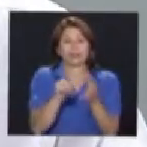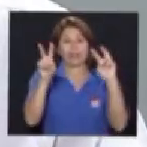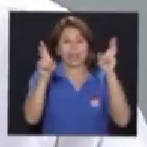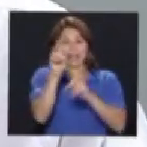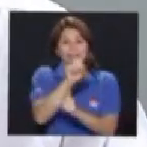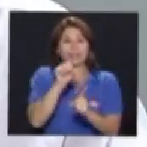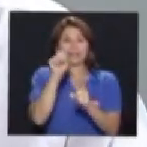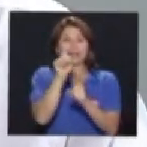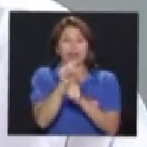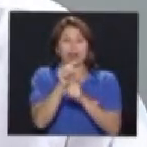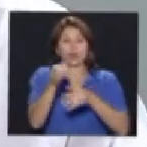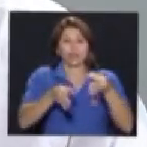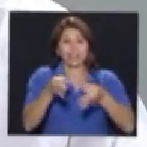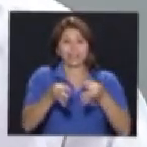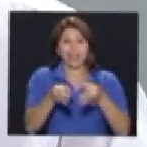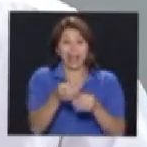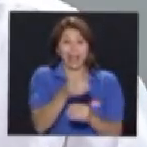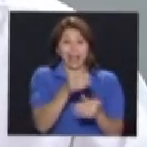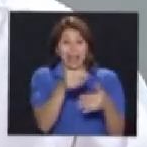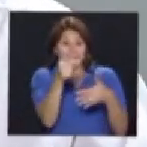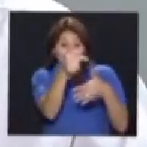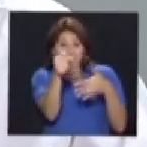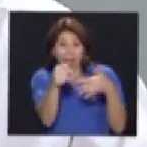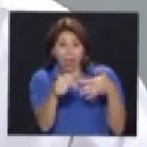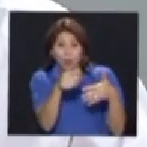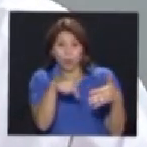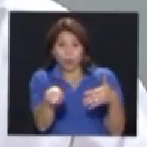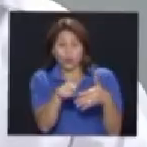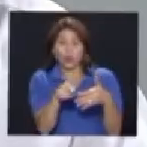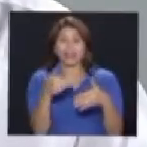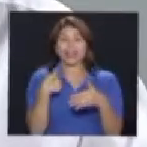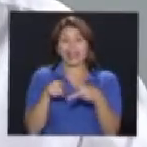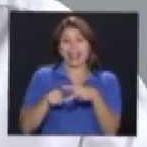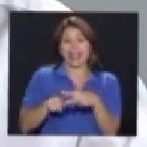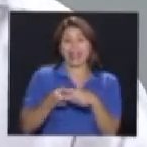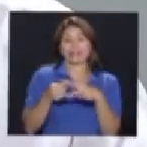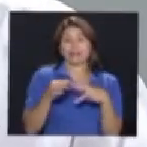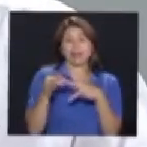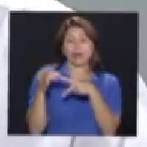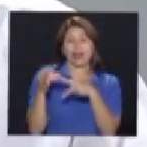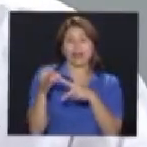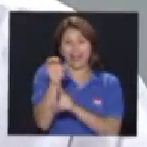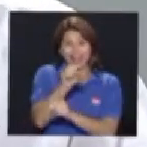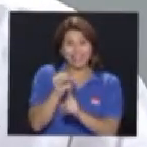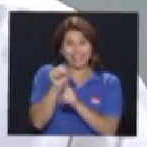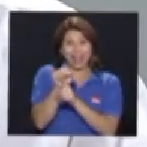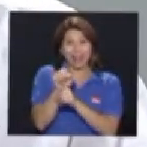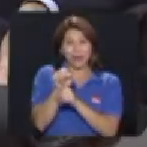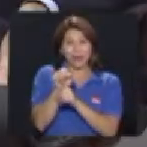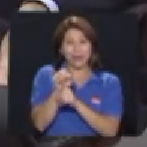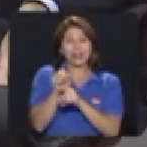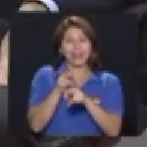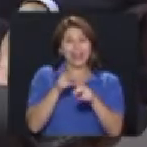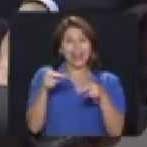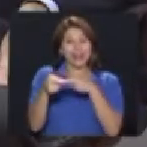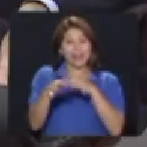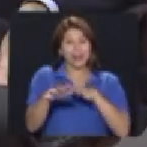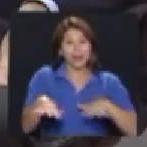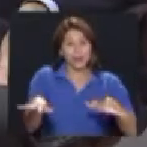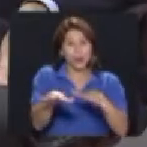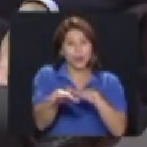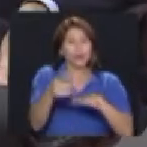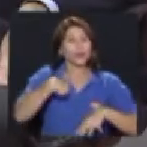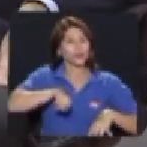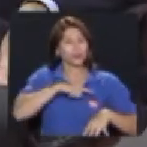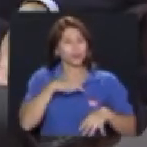génesis particular. El estado de la región en Centroamérica fue lo que llamamos Miguel y yo la huida para adelante. O sea, en un